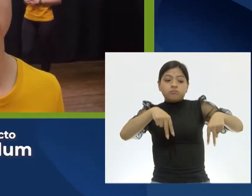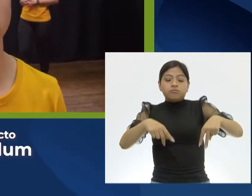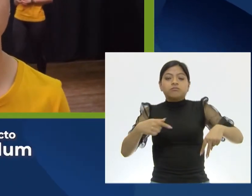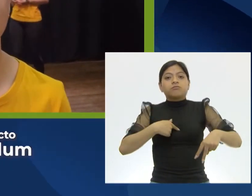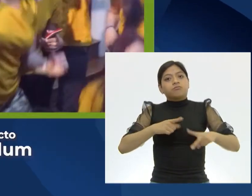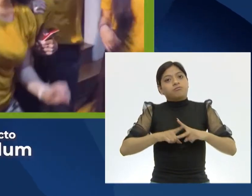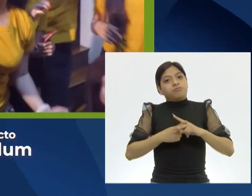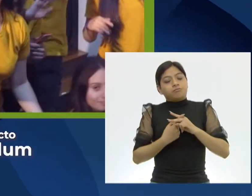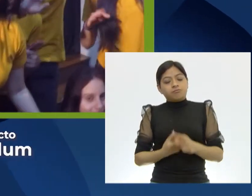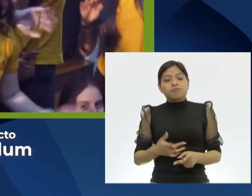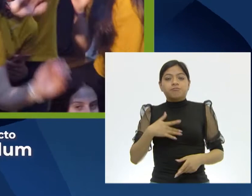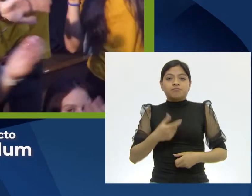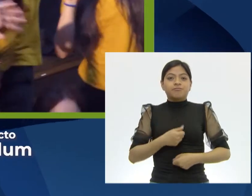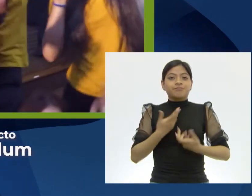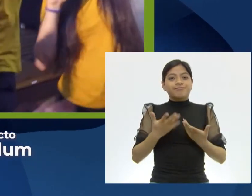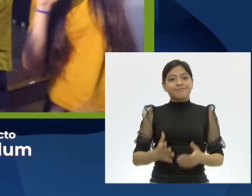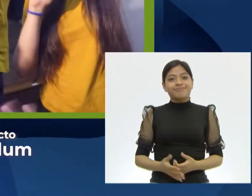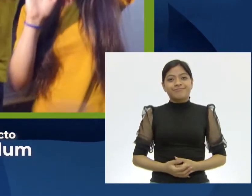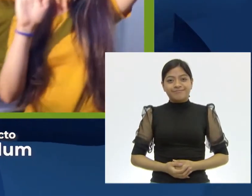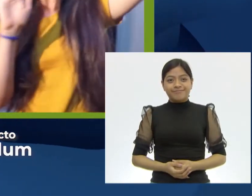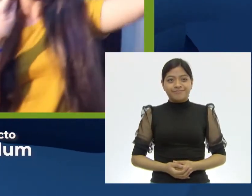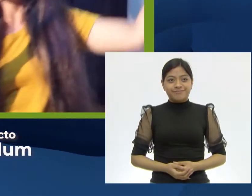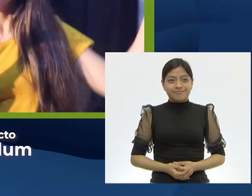me fue liberando.